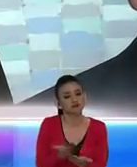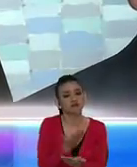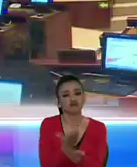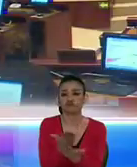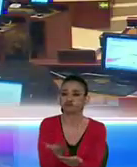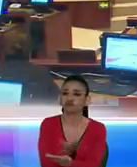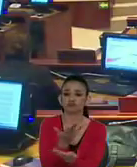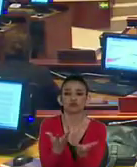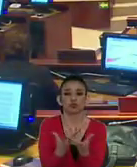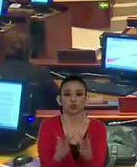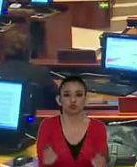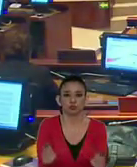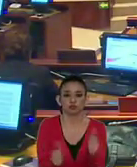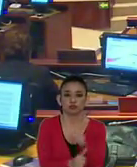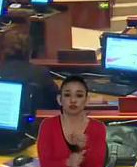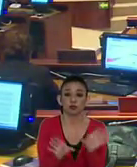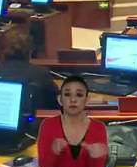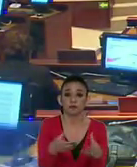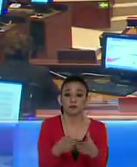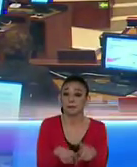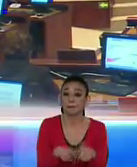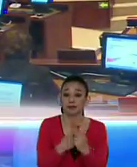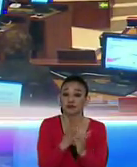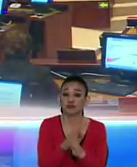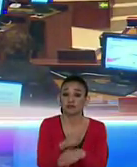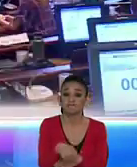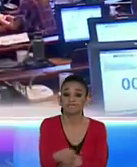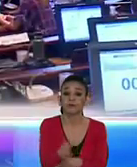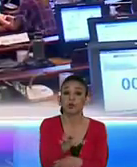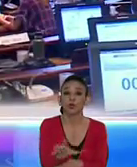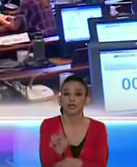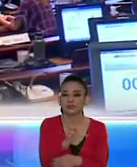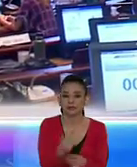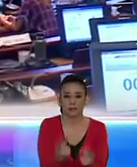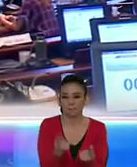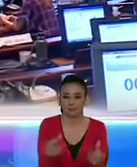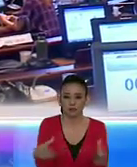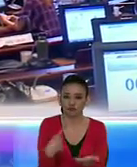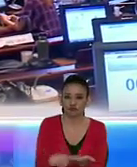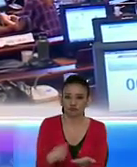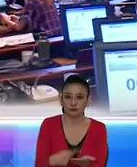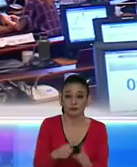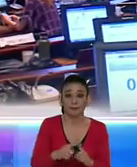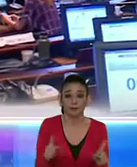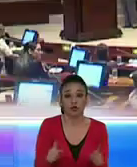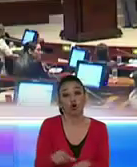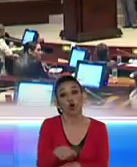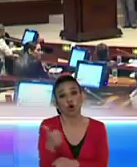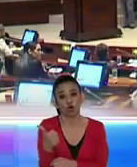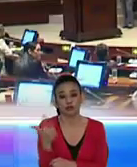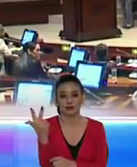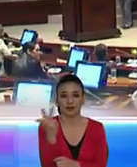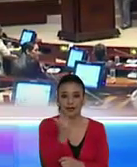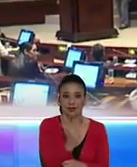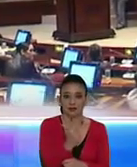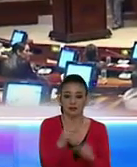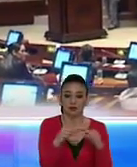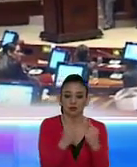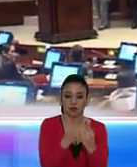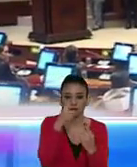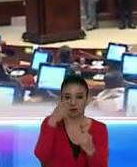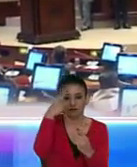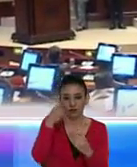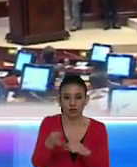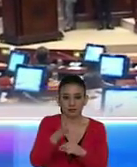La subcomisión empezará a funcionar a más tardar el próximo lunes, pero mientras tanto, una mesa tripartita de la banca, gobierno y asamblea